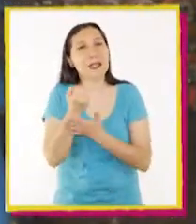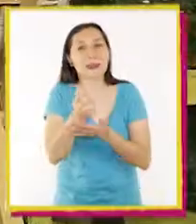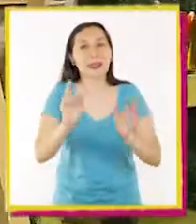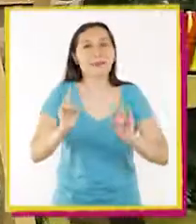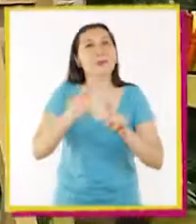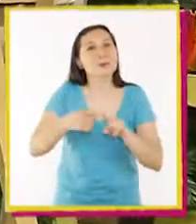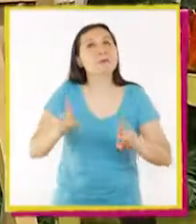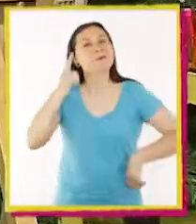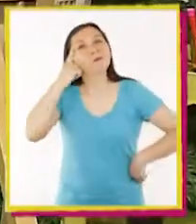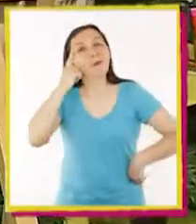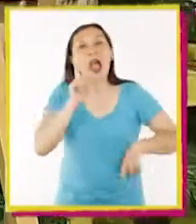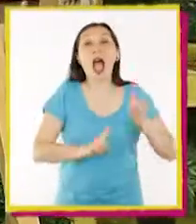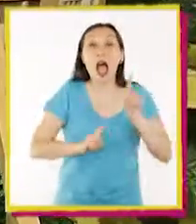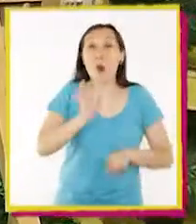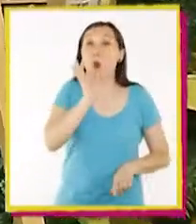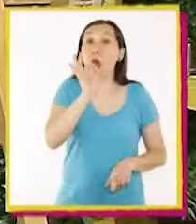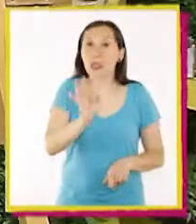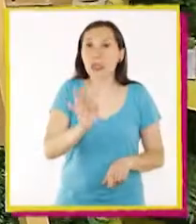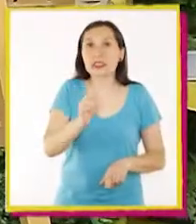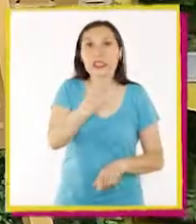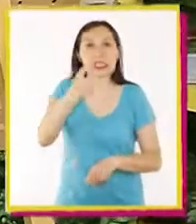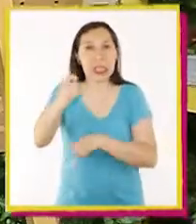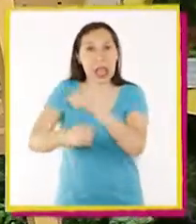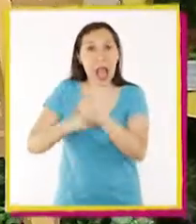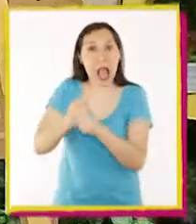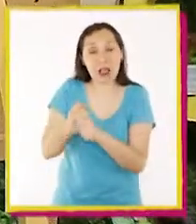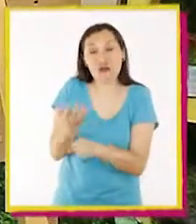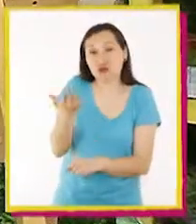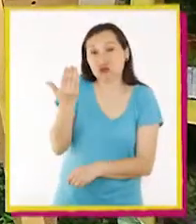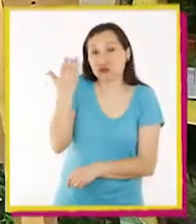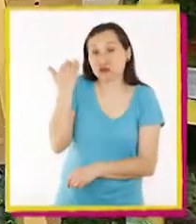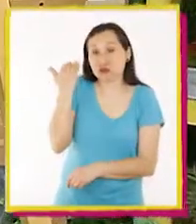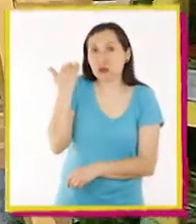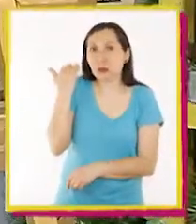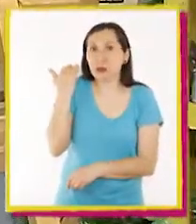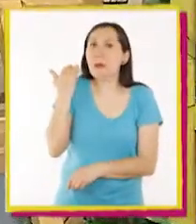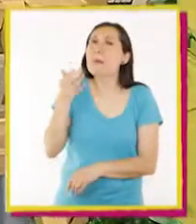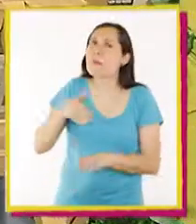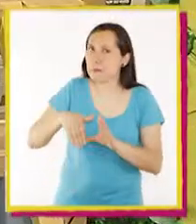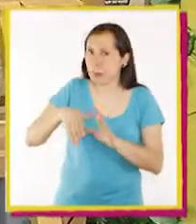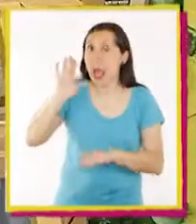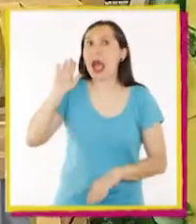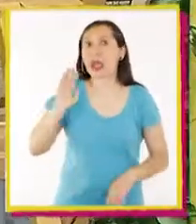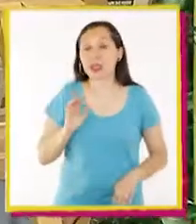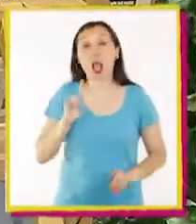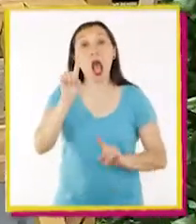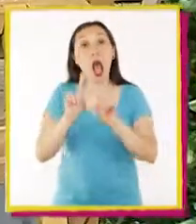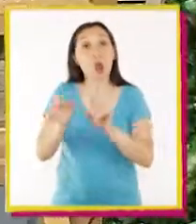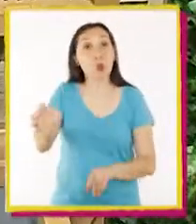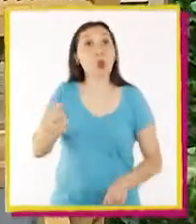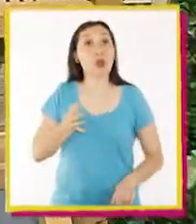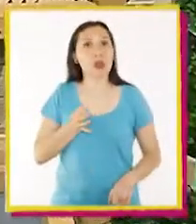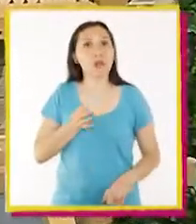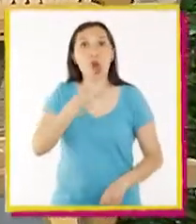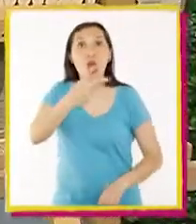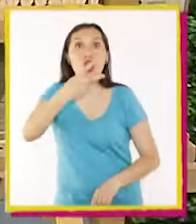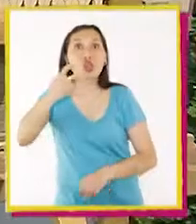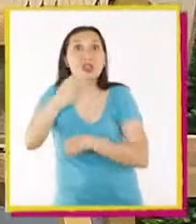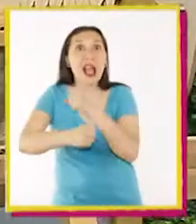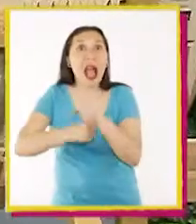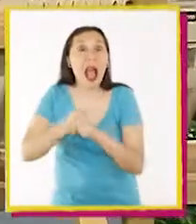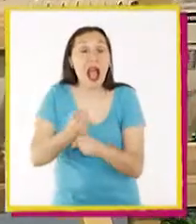mala. A ver, algunos dicen que hace 100 años. Fue hace más tiempo. Algunos dicen